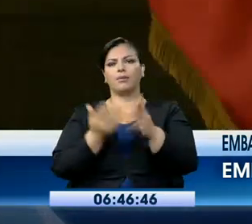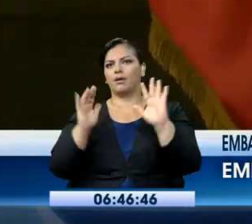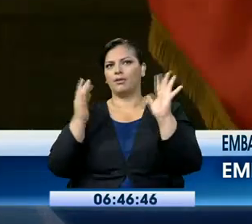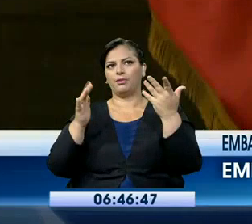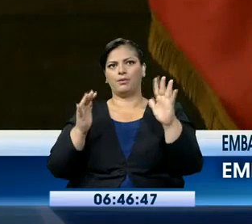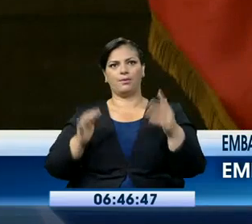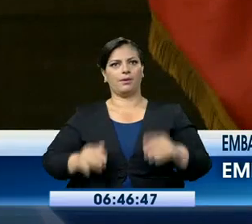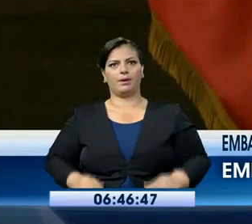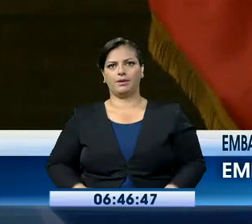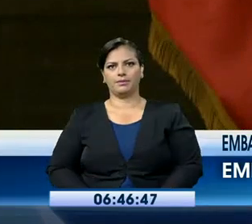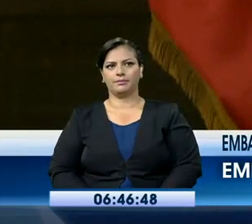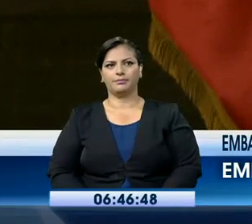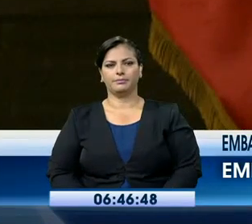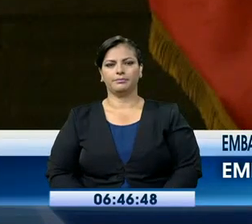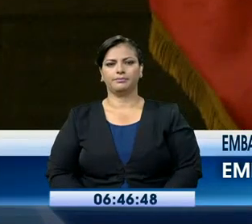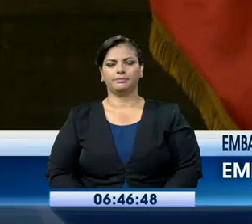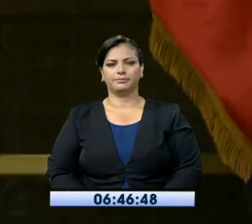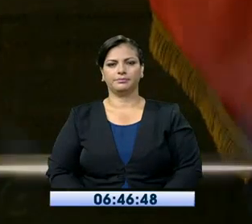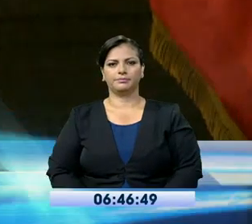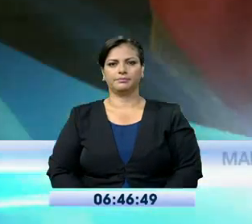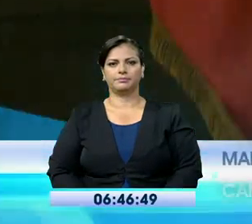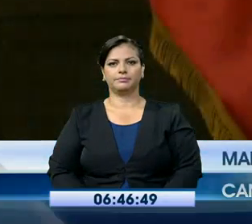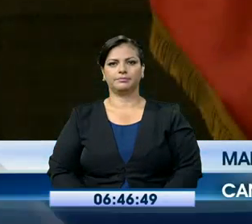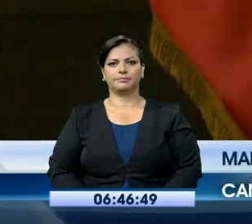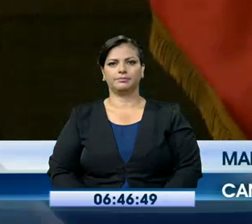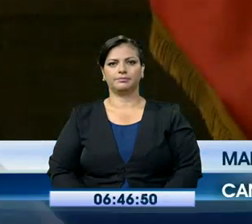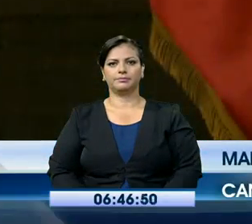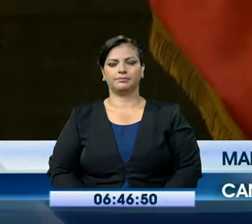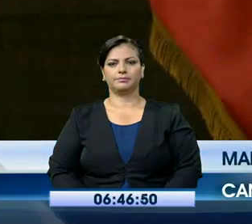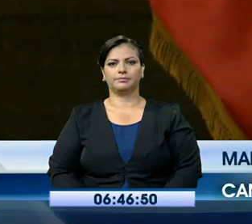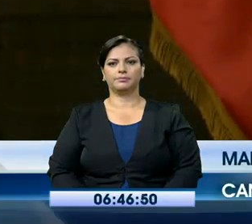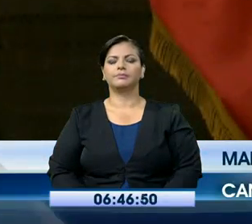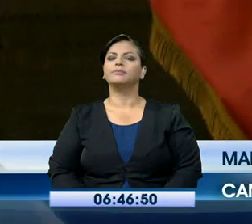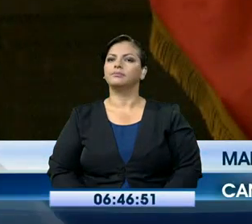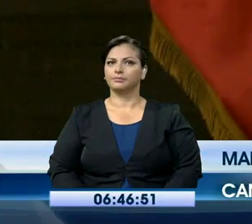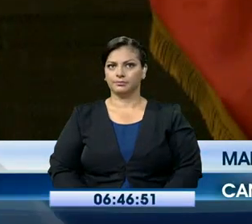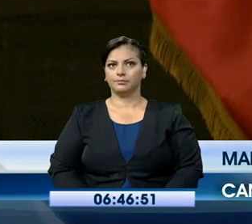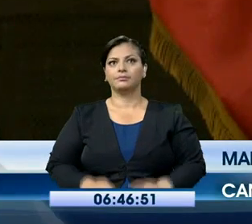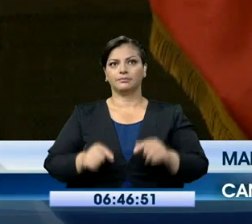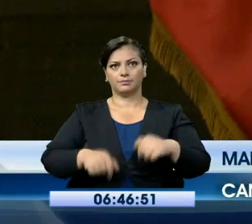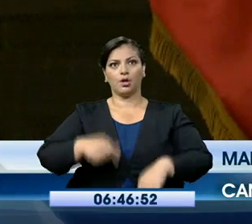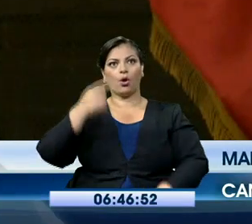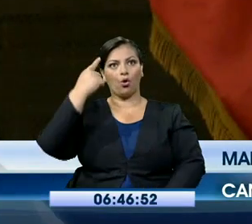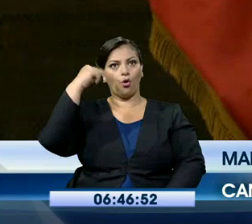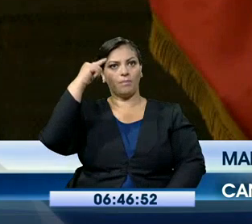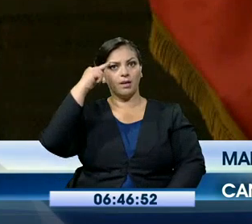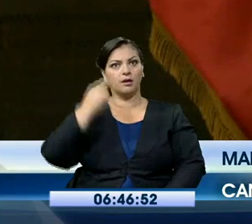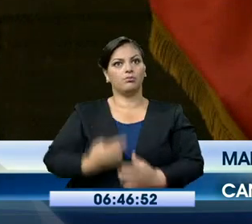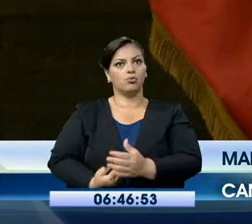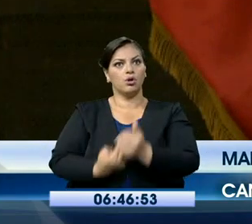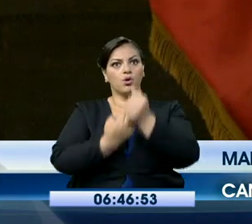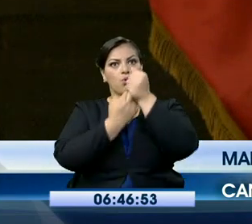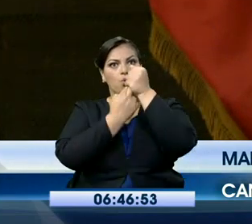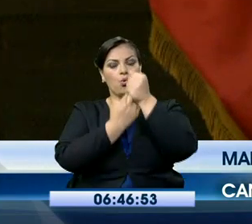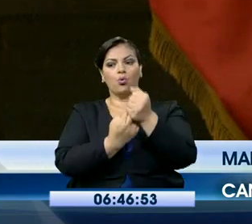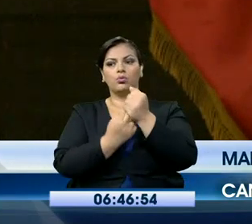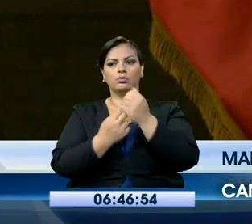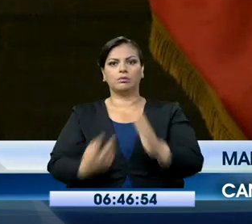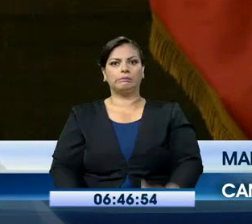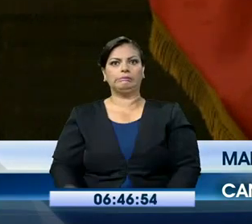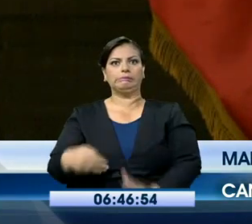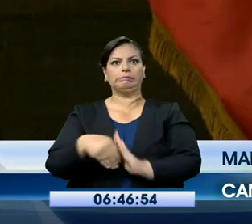Y en el caso de existir alguna afectación al Estado y a los recursos públicos, aquí en el Ecuador existe una